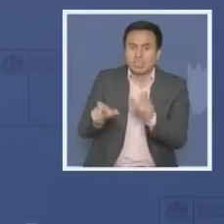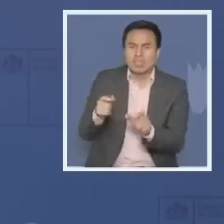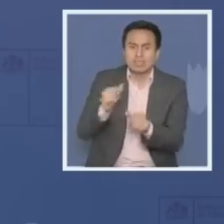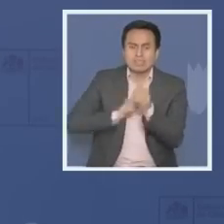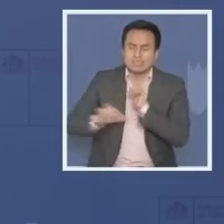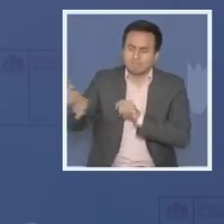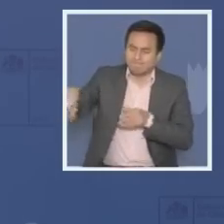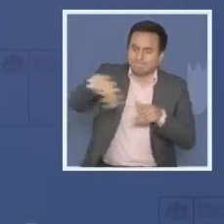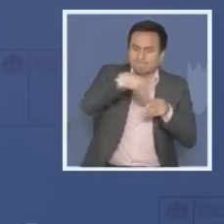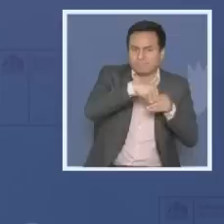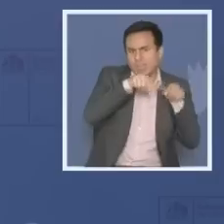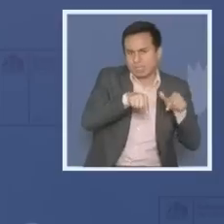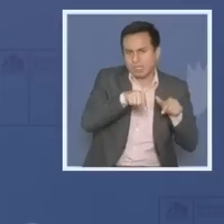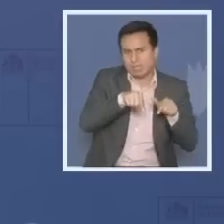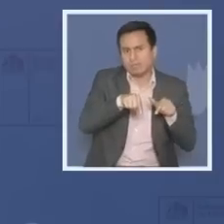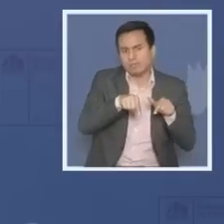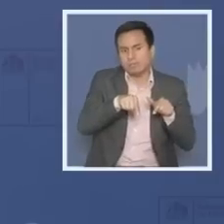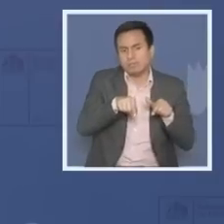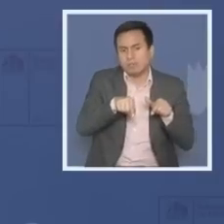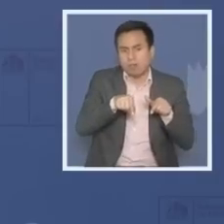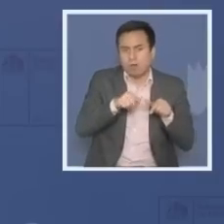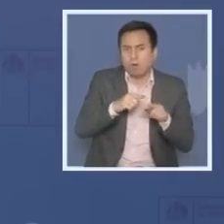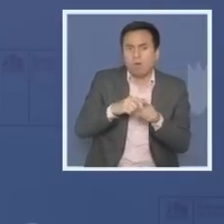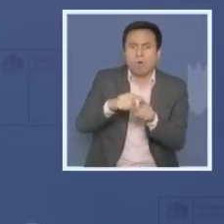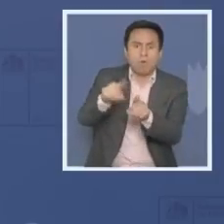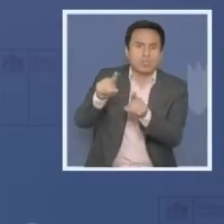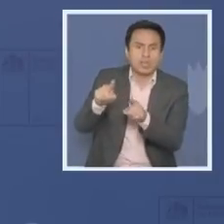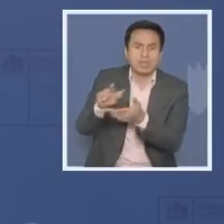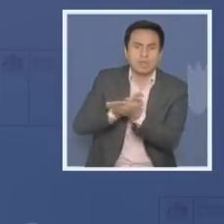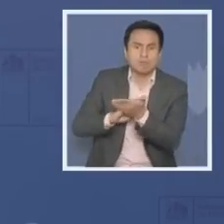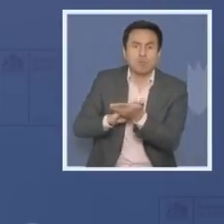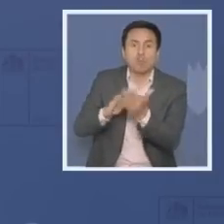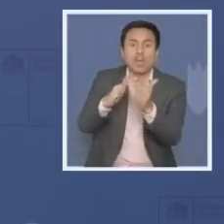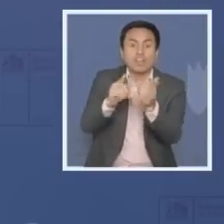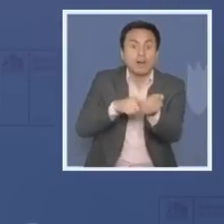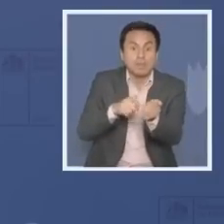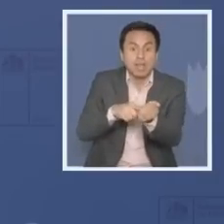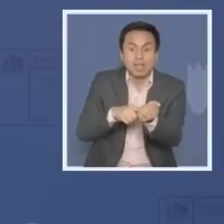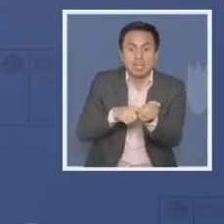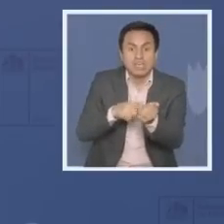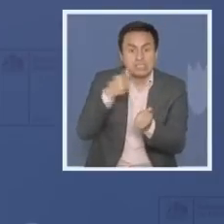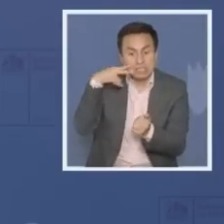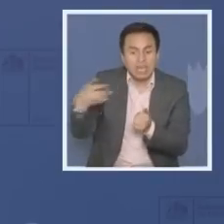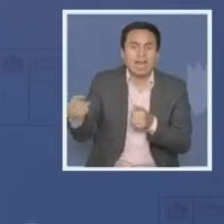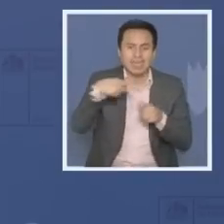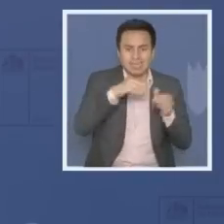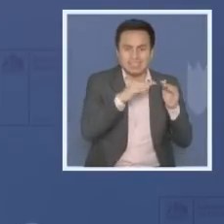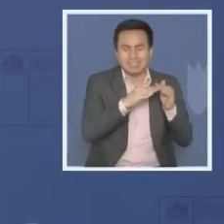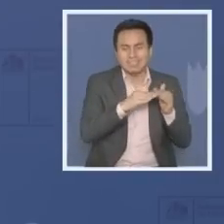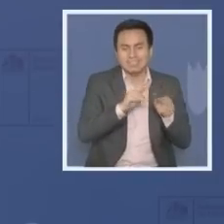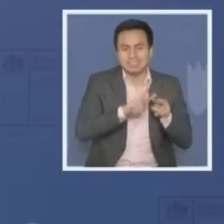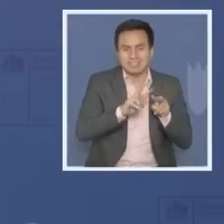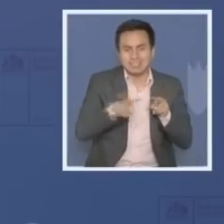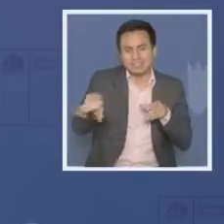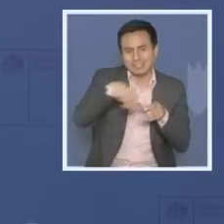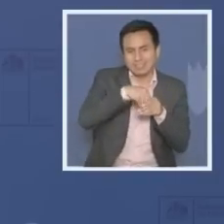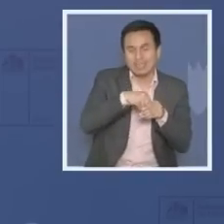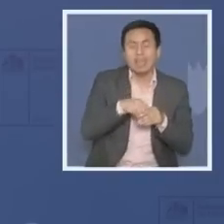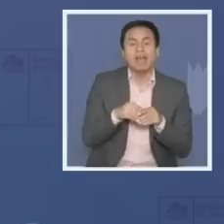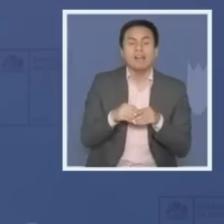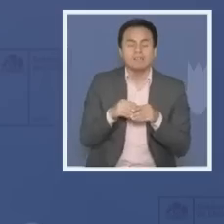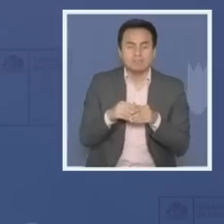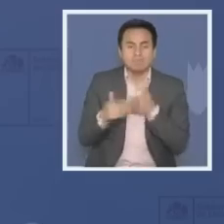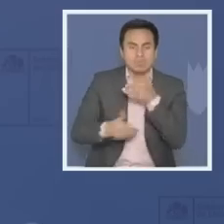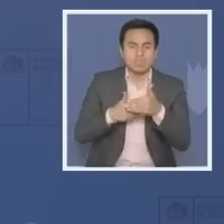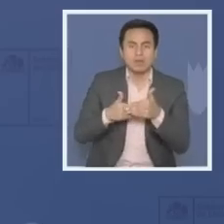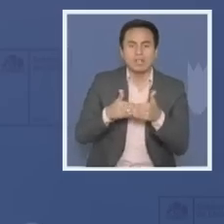personas damnificadas que no vayan a otras, digamos, domicilios de familiares o amigos alojarse, y se inicia